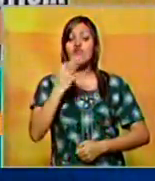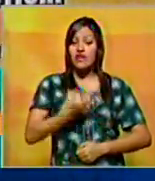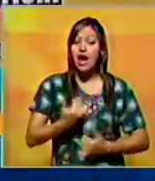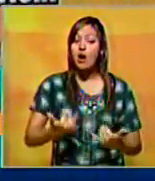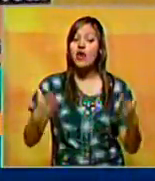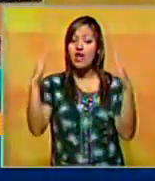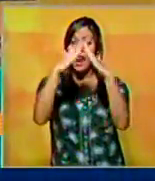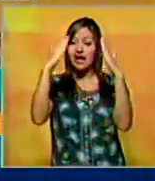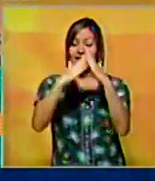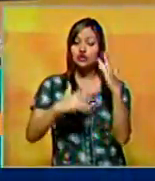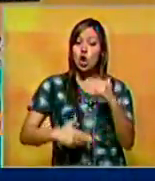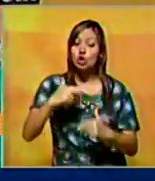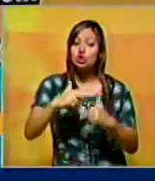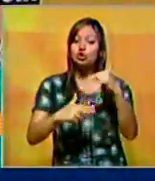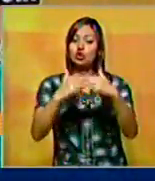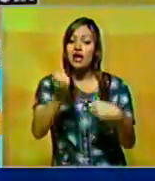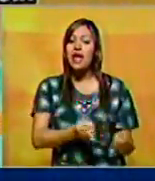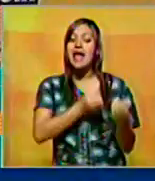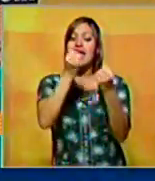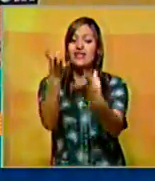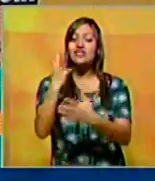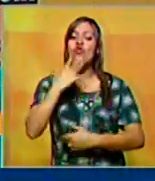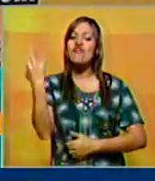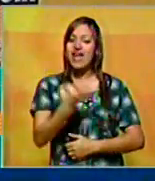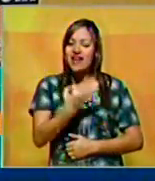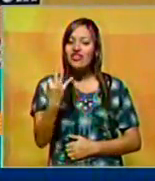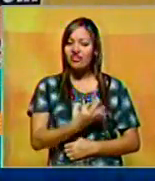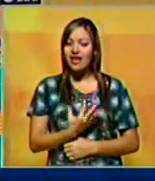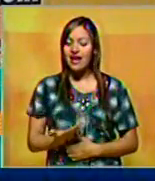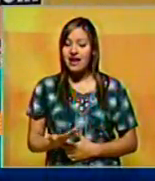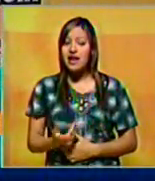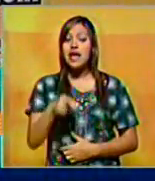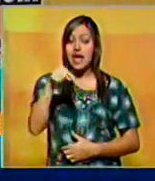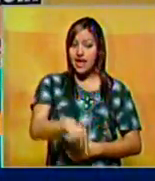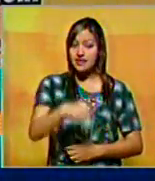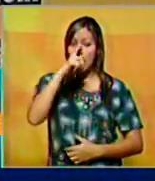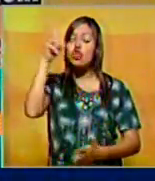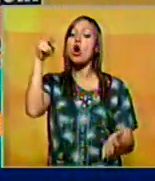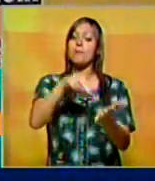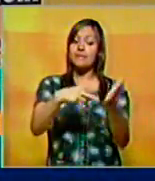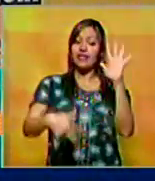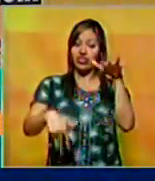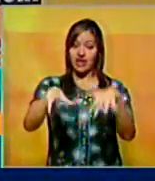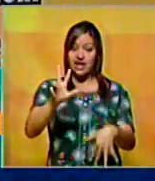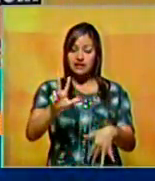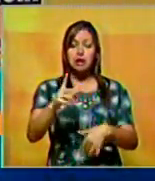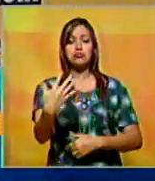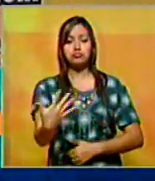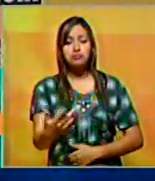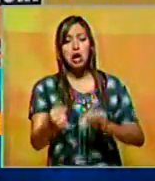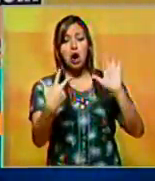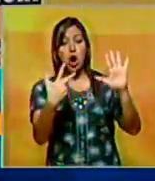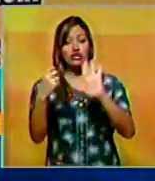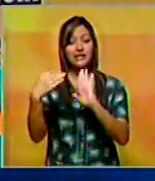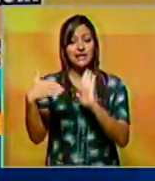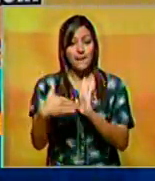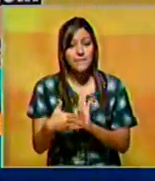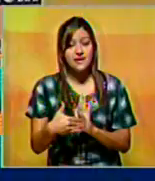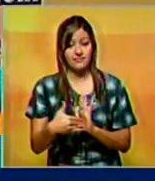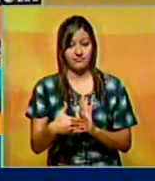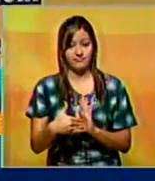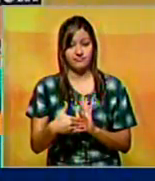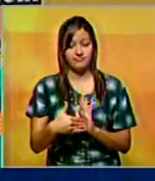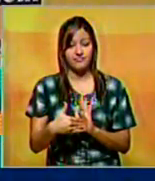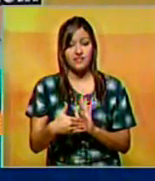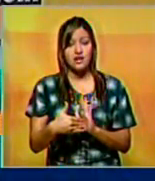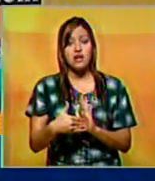viviendas construidas y entregadas, de verdad, ¿verdad? Este año 2013... es apenas de 80 mil, es decir,